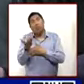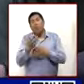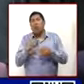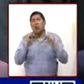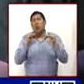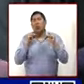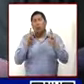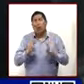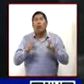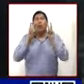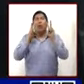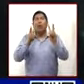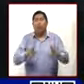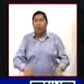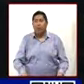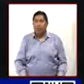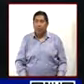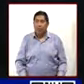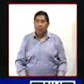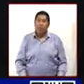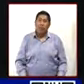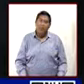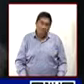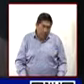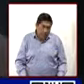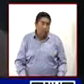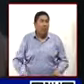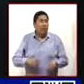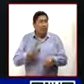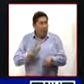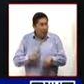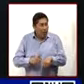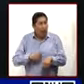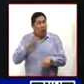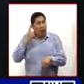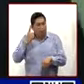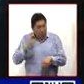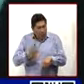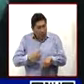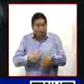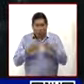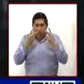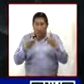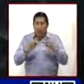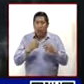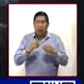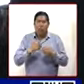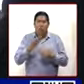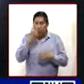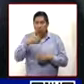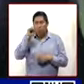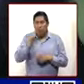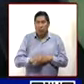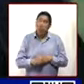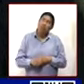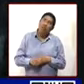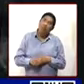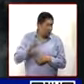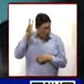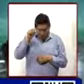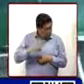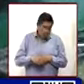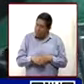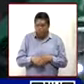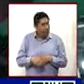pocas personas lo observan. Sí, vi alguna vez en San Miguel. No, realmente no. ¿Sabe qué función